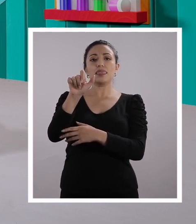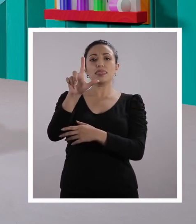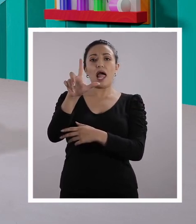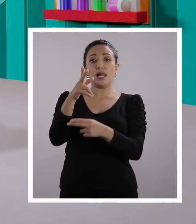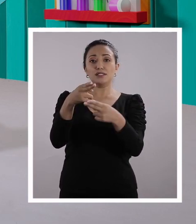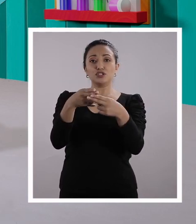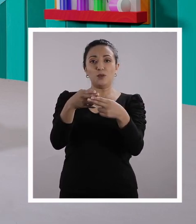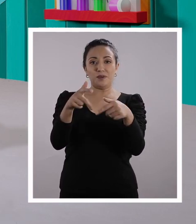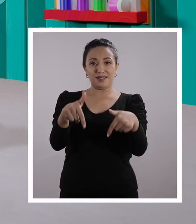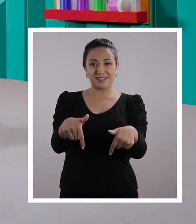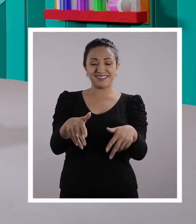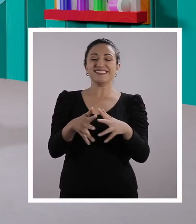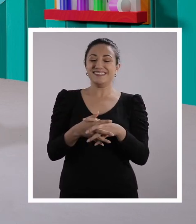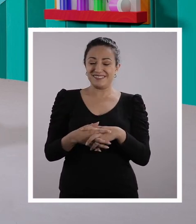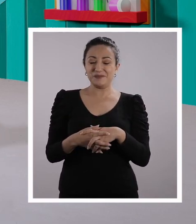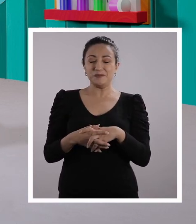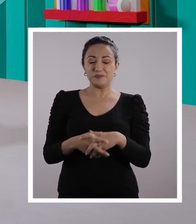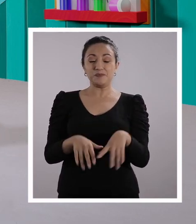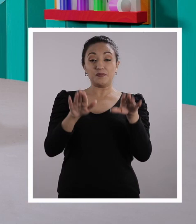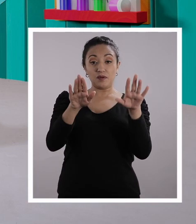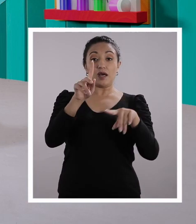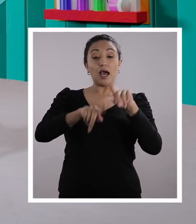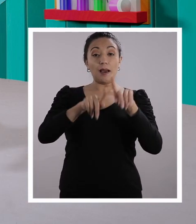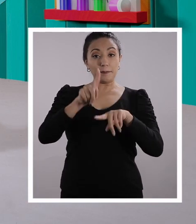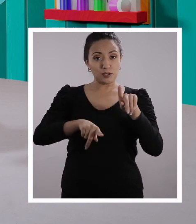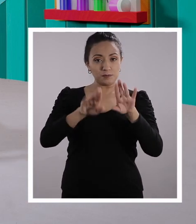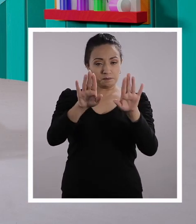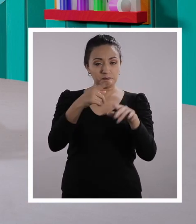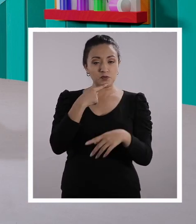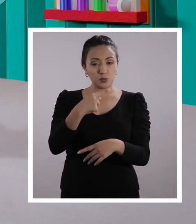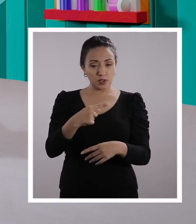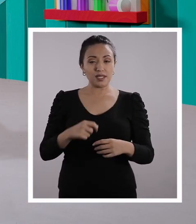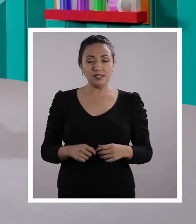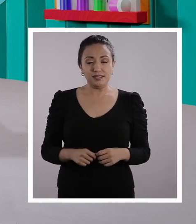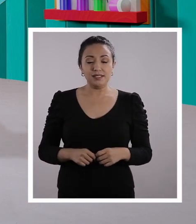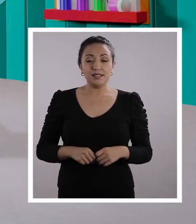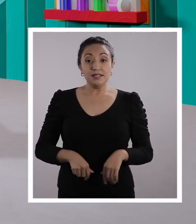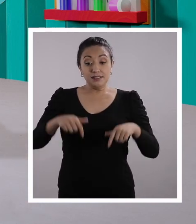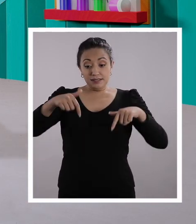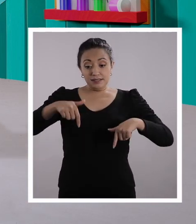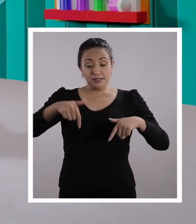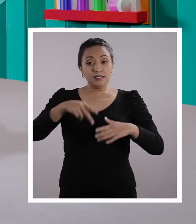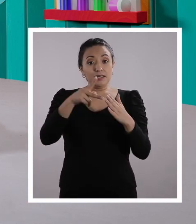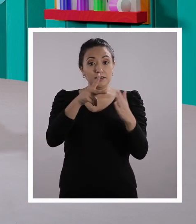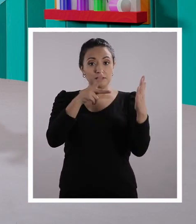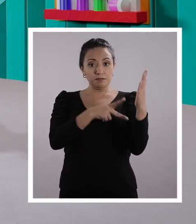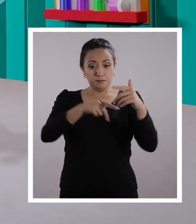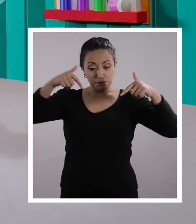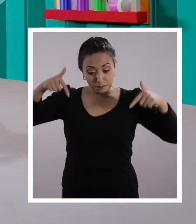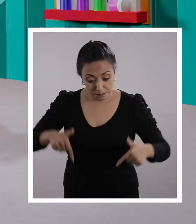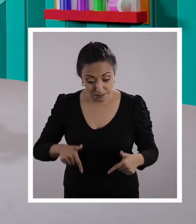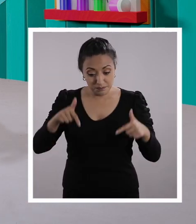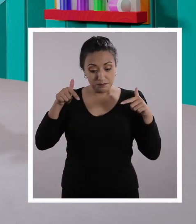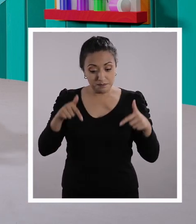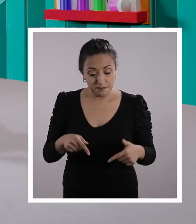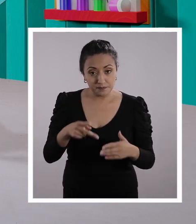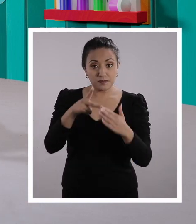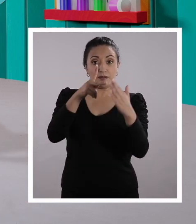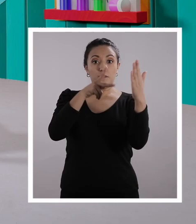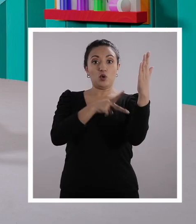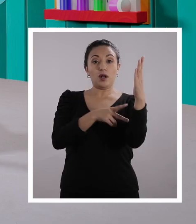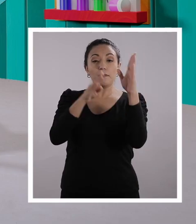y queridos amigos y amigos quiero decirles algo este programa este programa